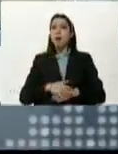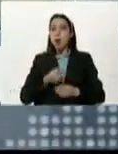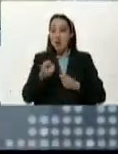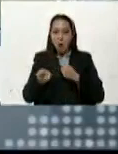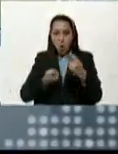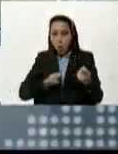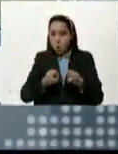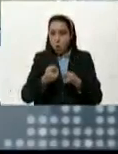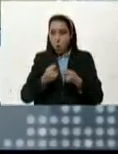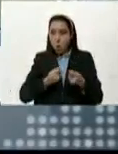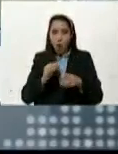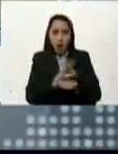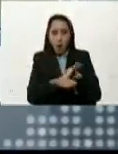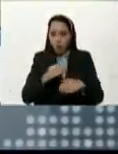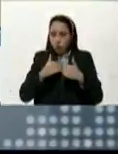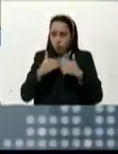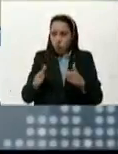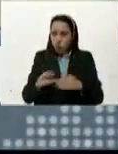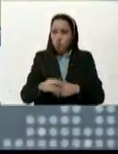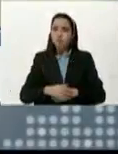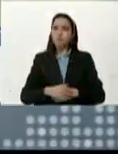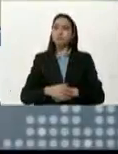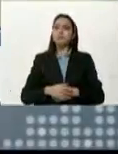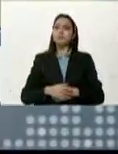apertura de la frontera